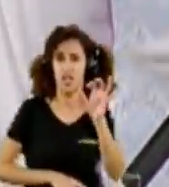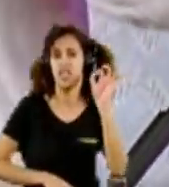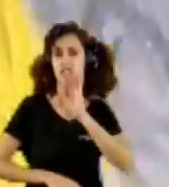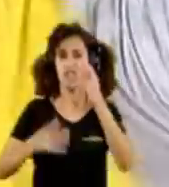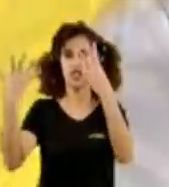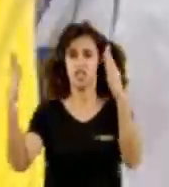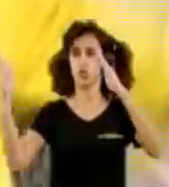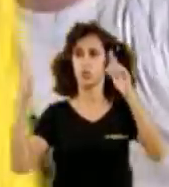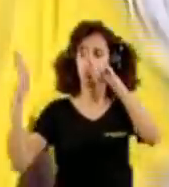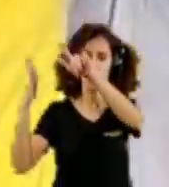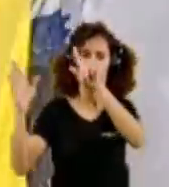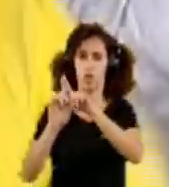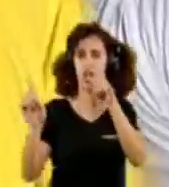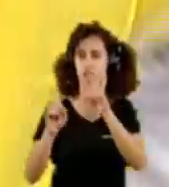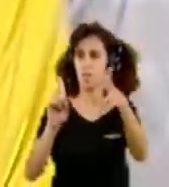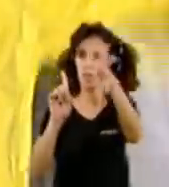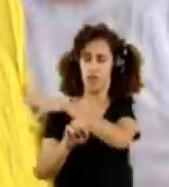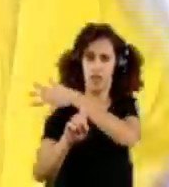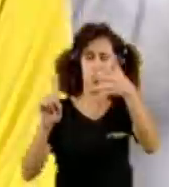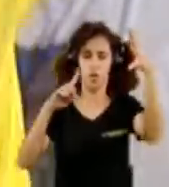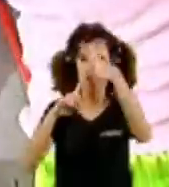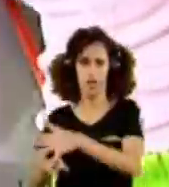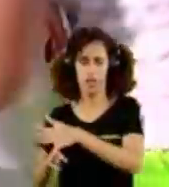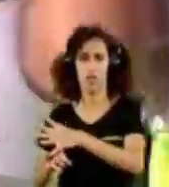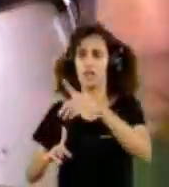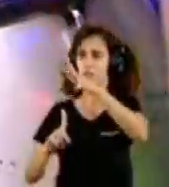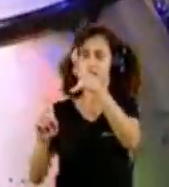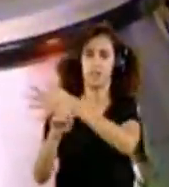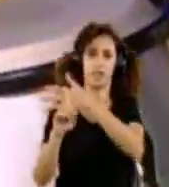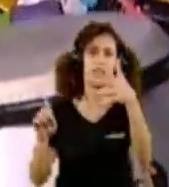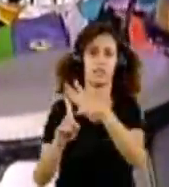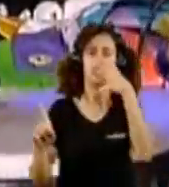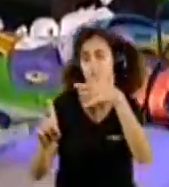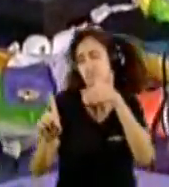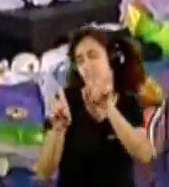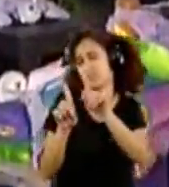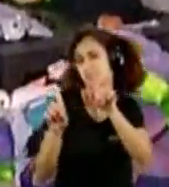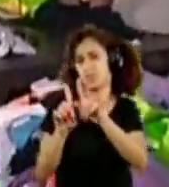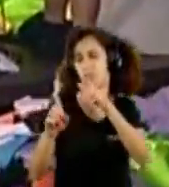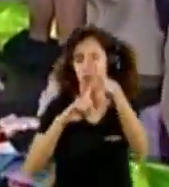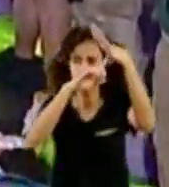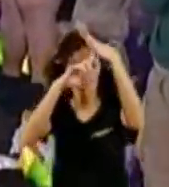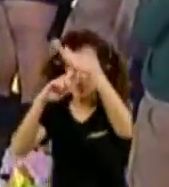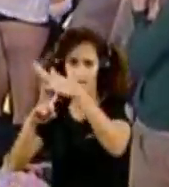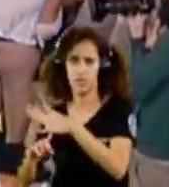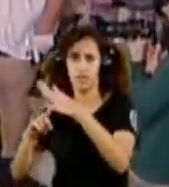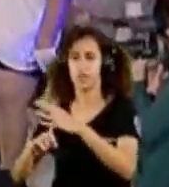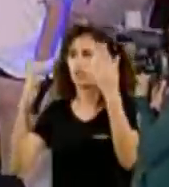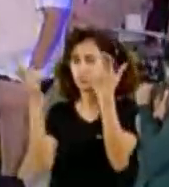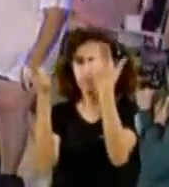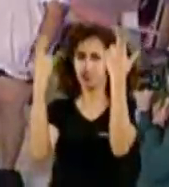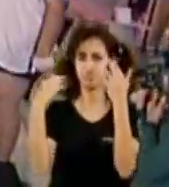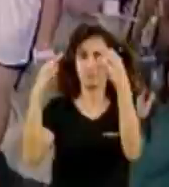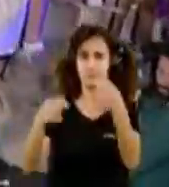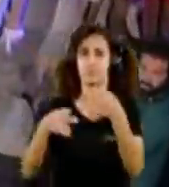humillado, duramente torturado, degradado, ultrajado, doblegado, afrentado, arrastrado, oprimido, derrotado, conquistado por